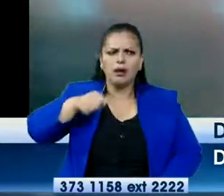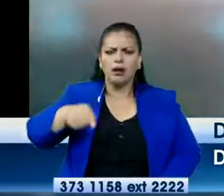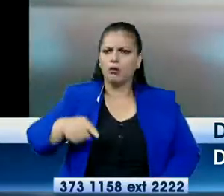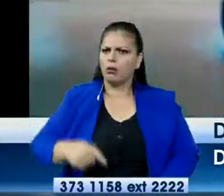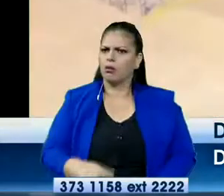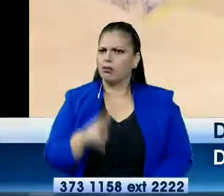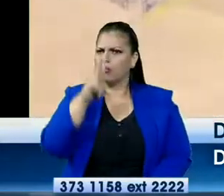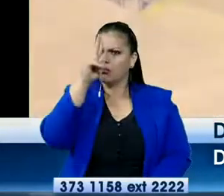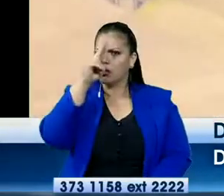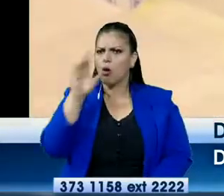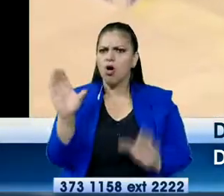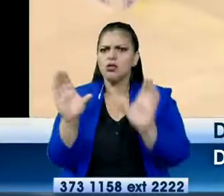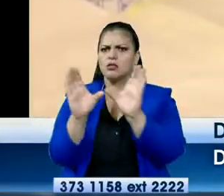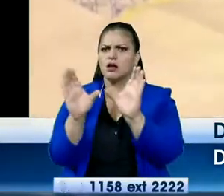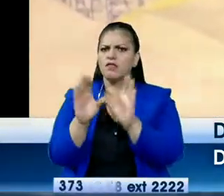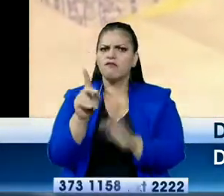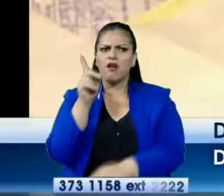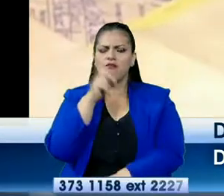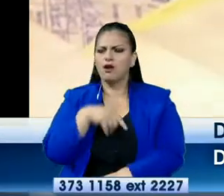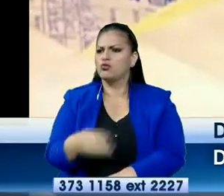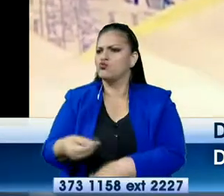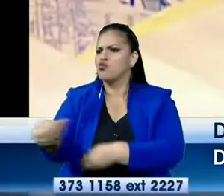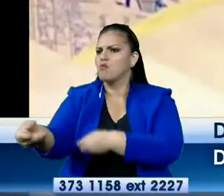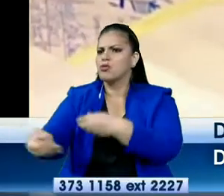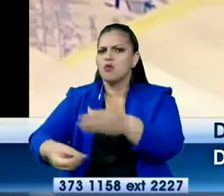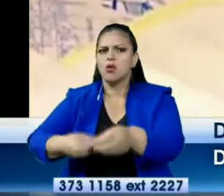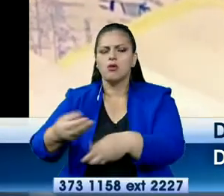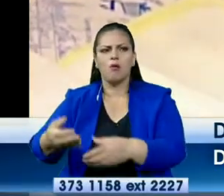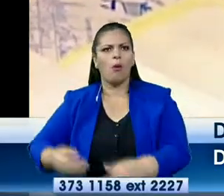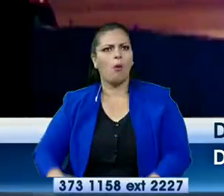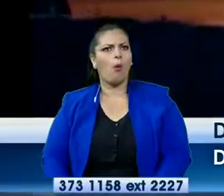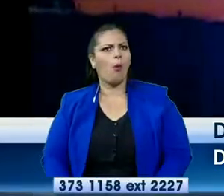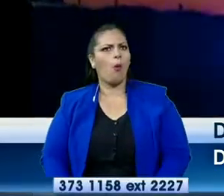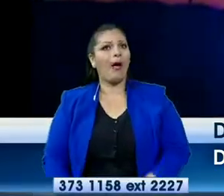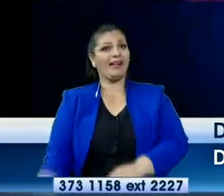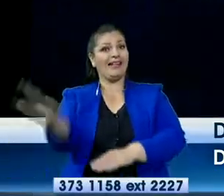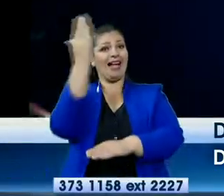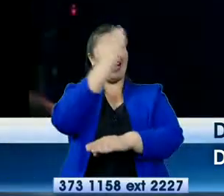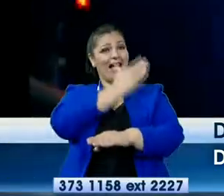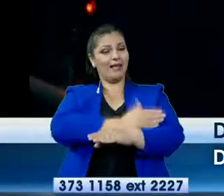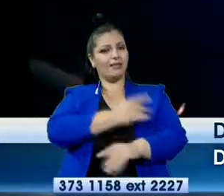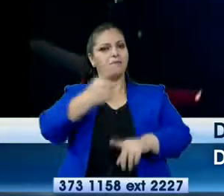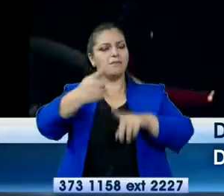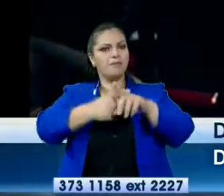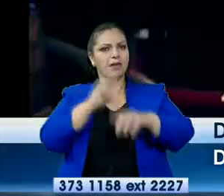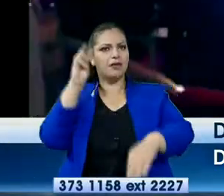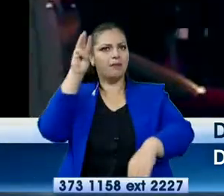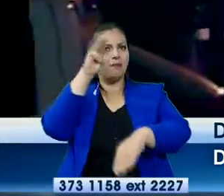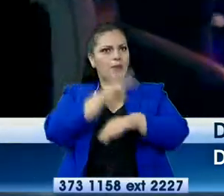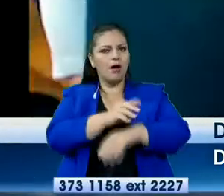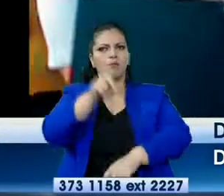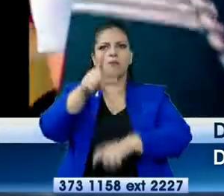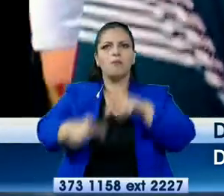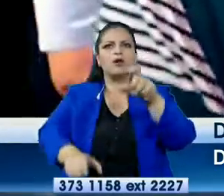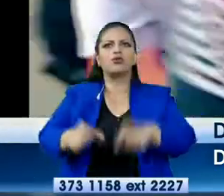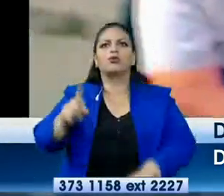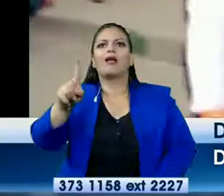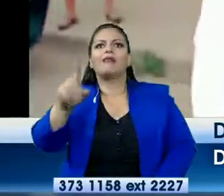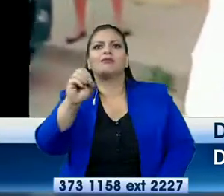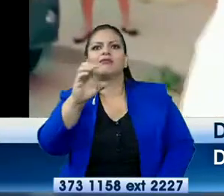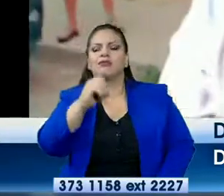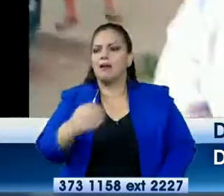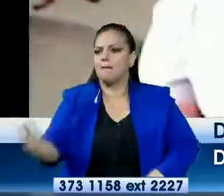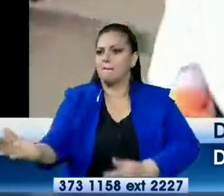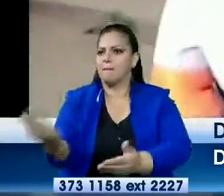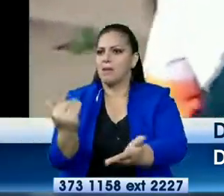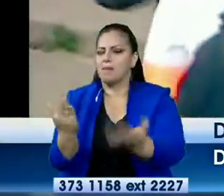mes de mayo tenían aproximadamente 100 clientes. Los operativos los realizaron en Durán, Guayaquil y en una urbanización